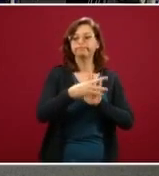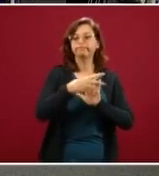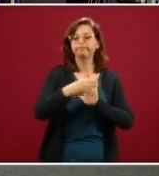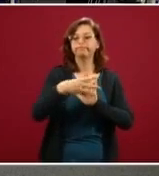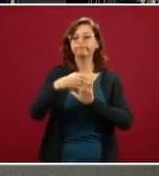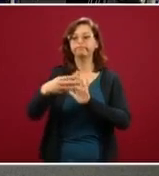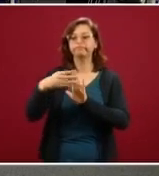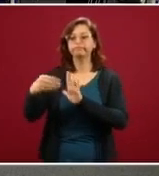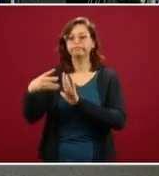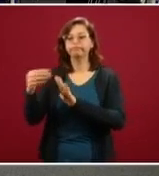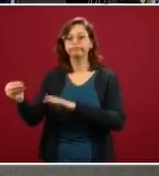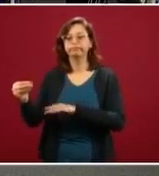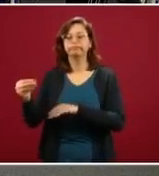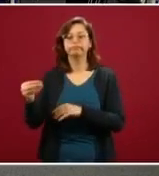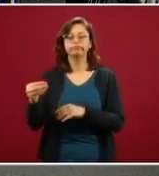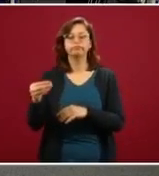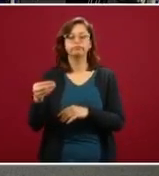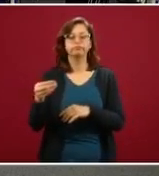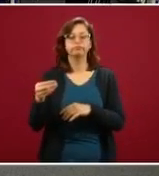para